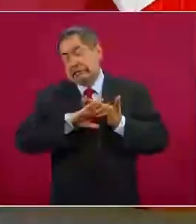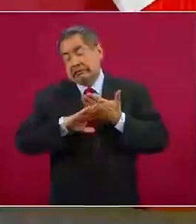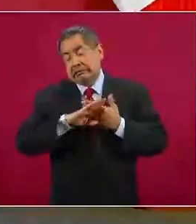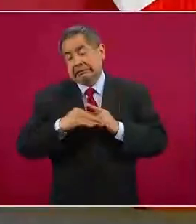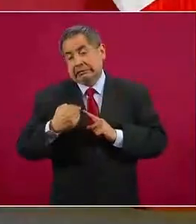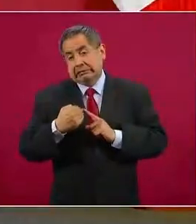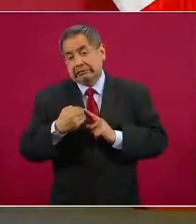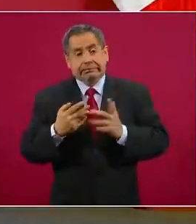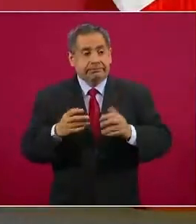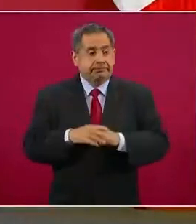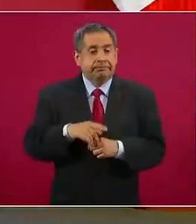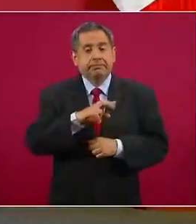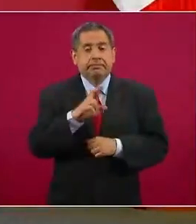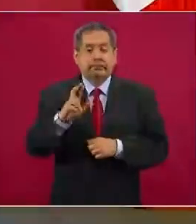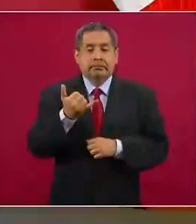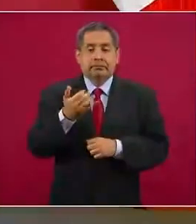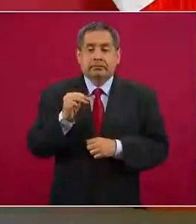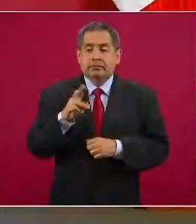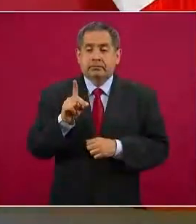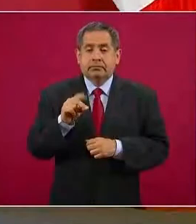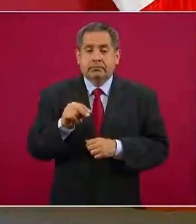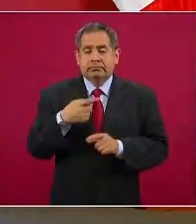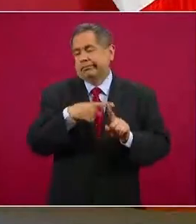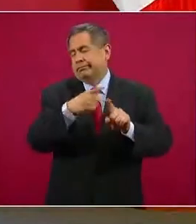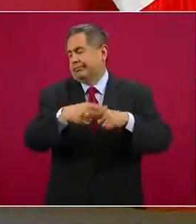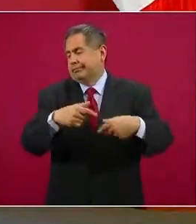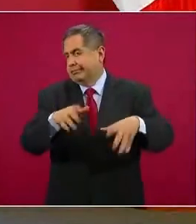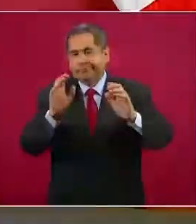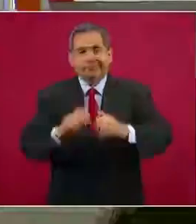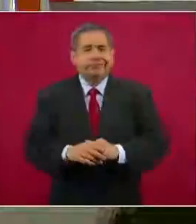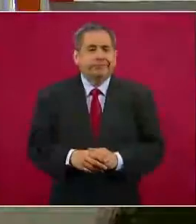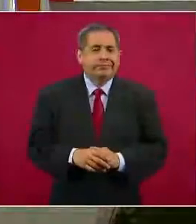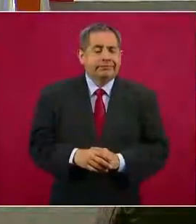Raimundo Riva Palacio. En fin.